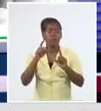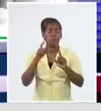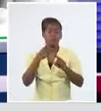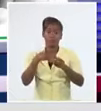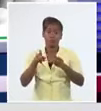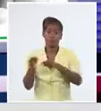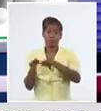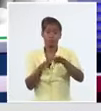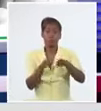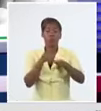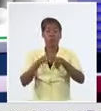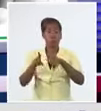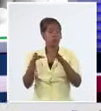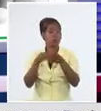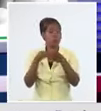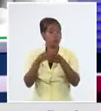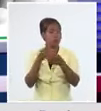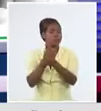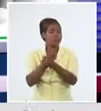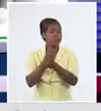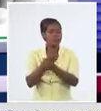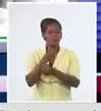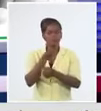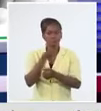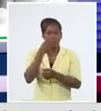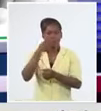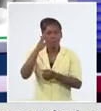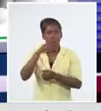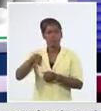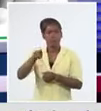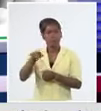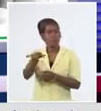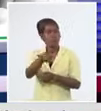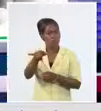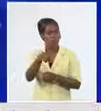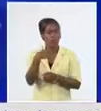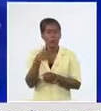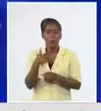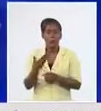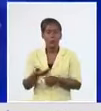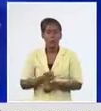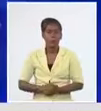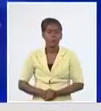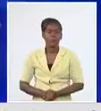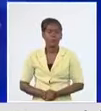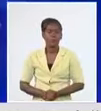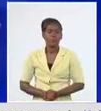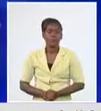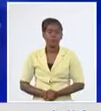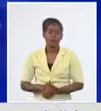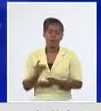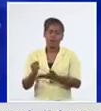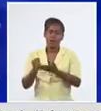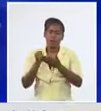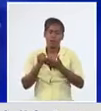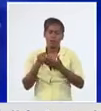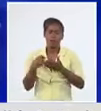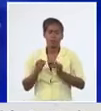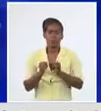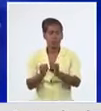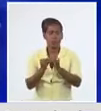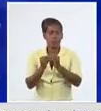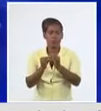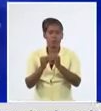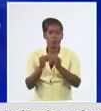los adultos mayores de casa, grupo vulnerable ante la COVID-19. ¿Qué otras medidas realizar? El uso correcto